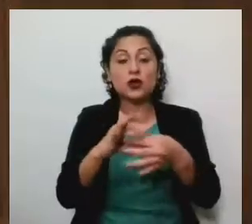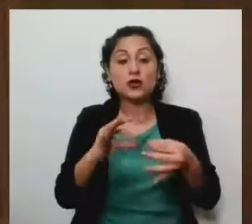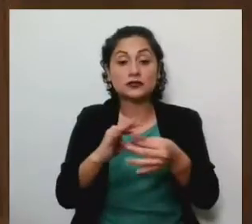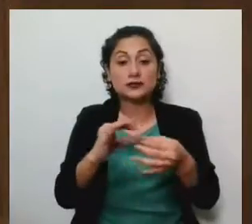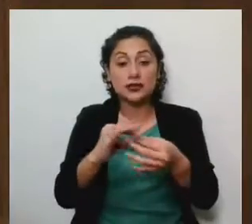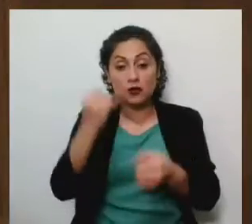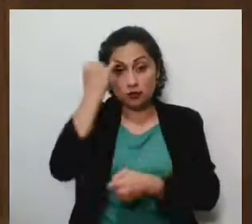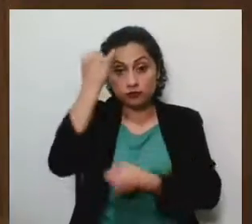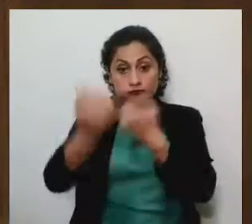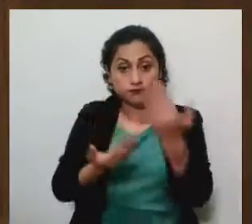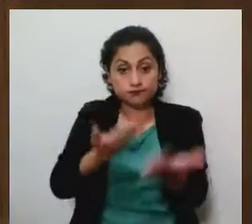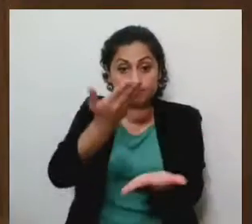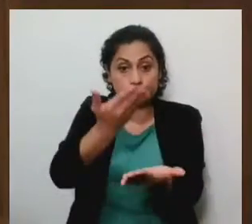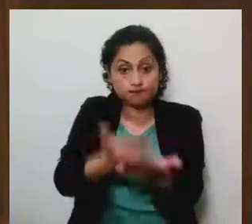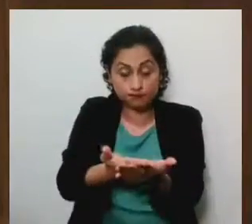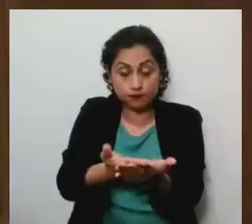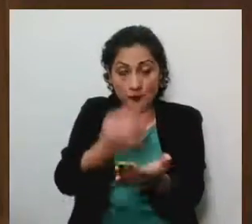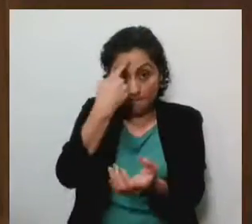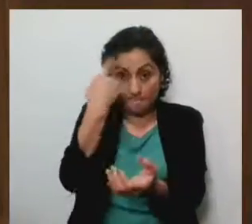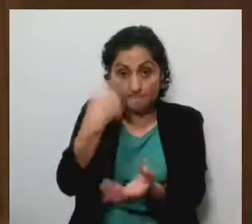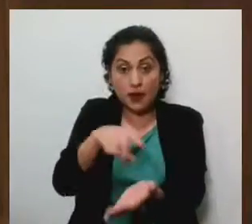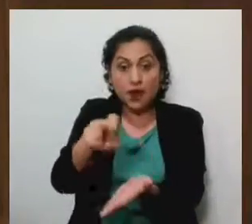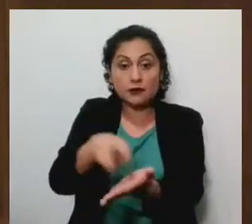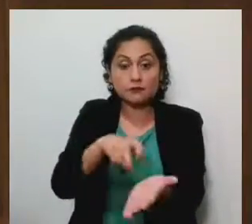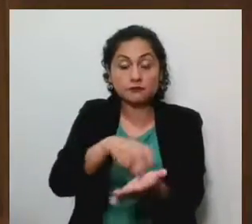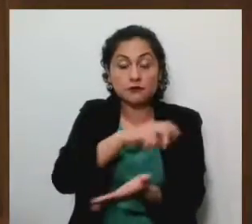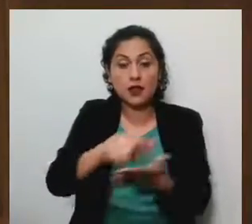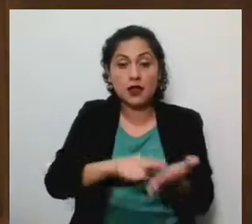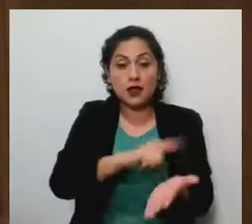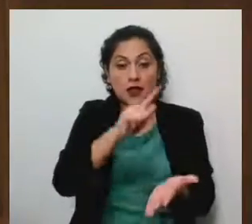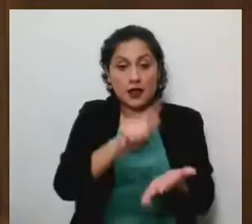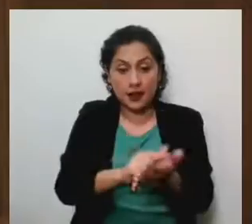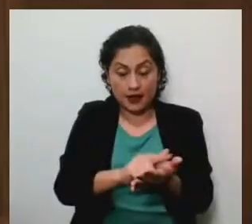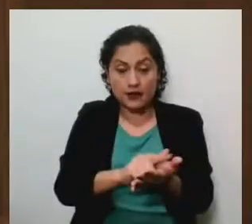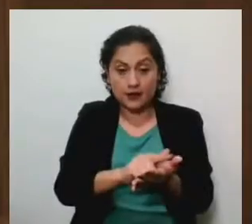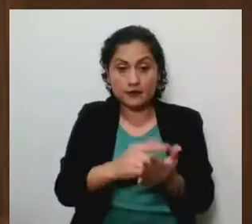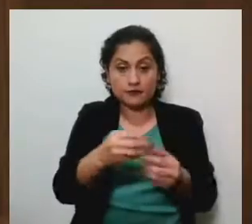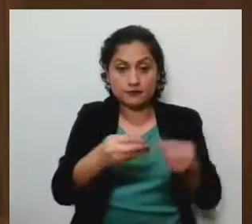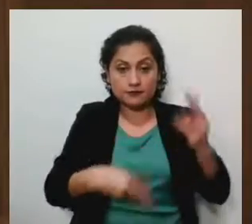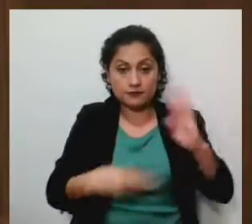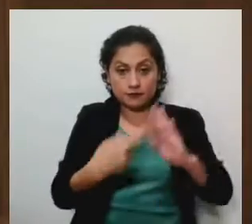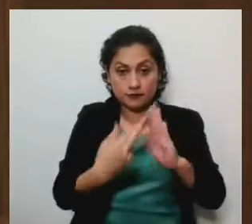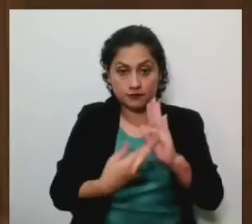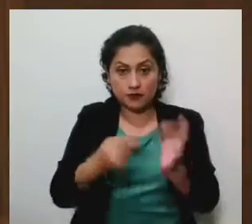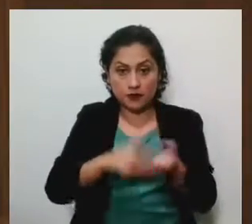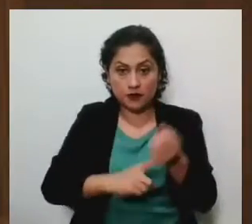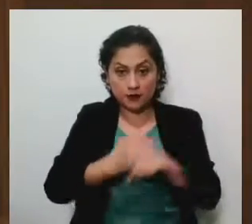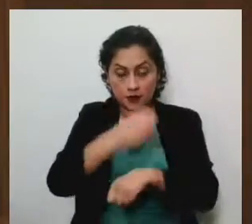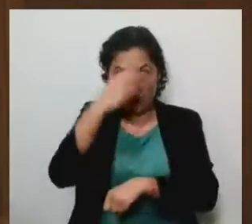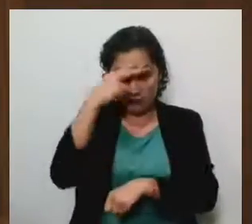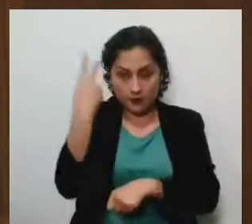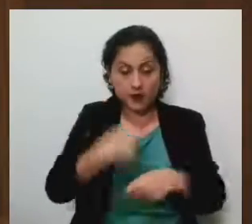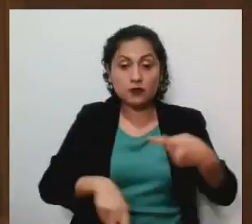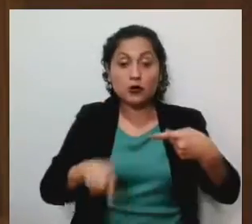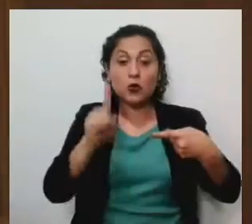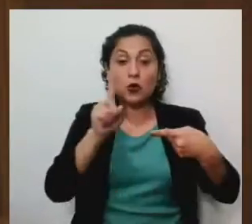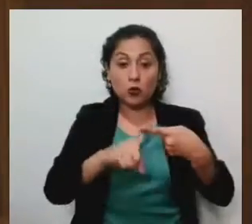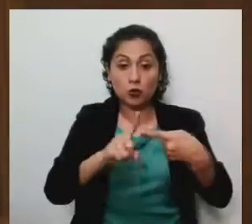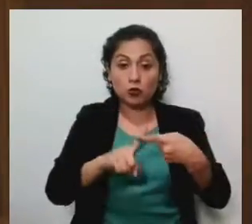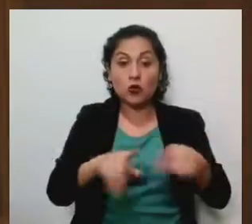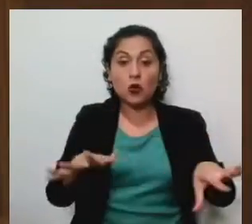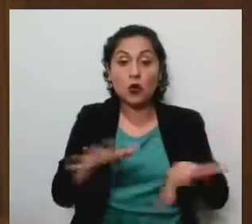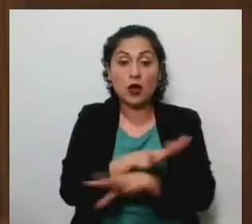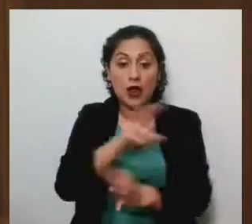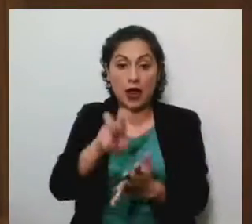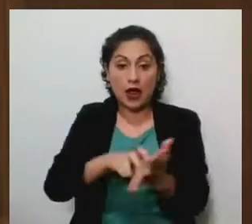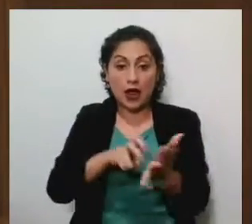la Ley Orgánica Municipal del Estado de México. 1. Se modifica el texto normativo para dejar de utilizar el término genérico